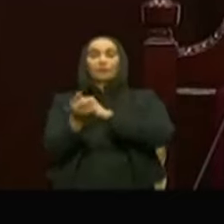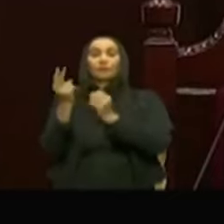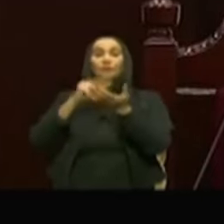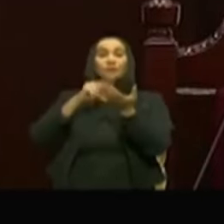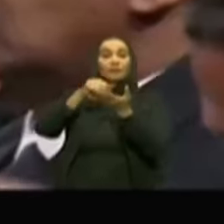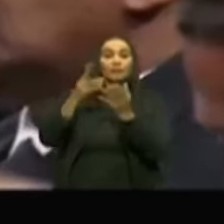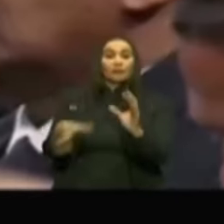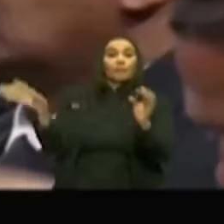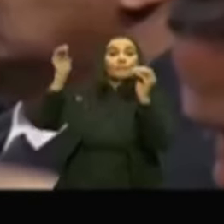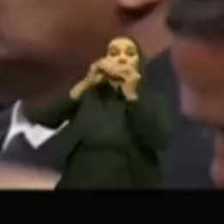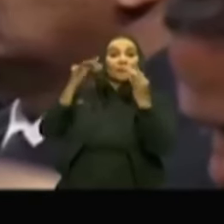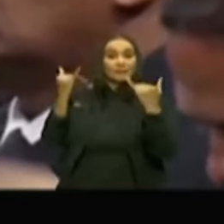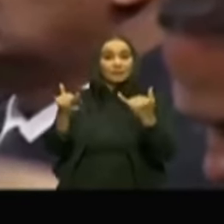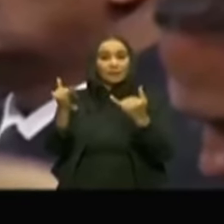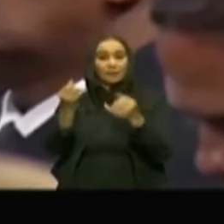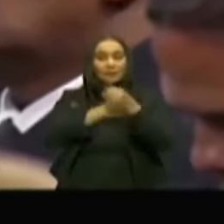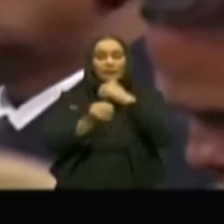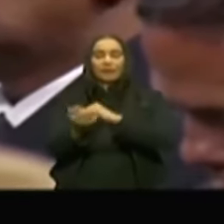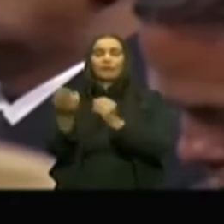2022.